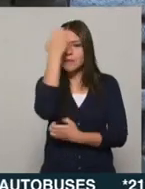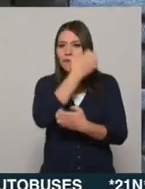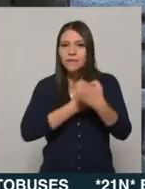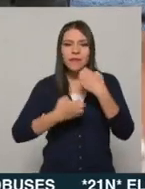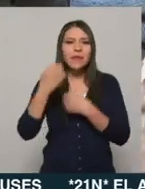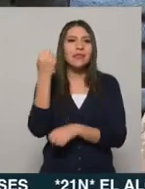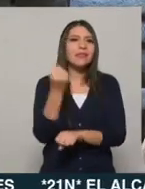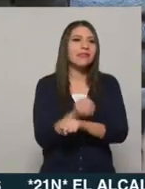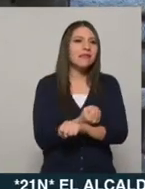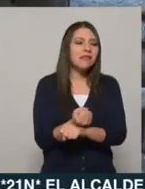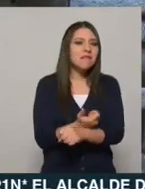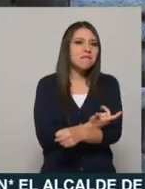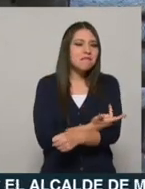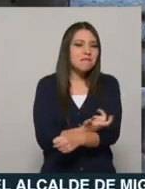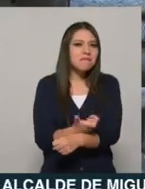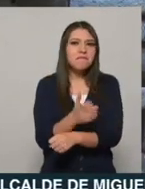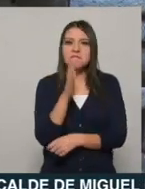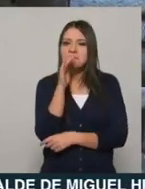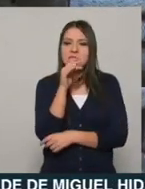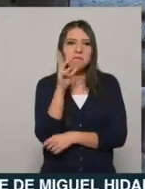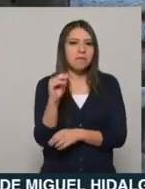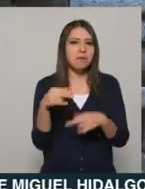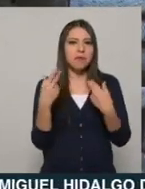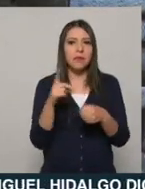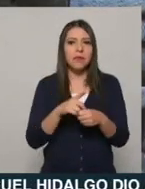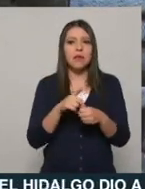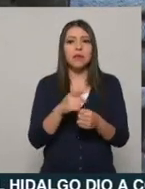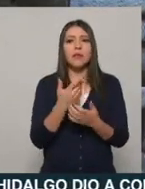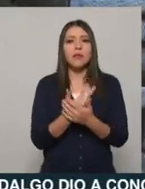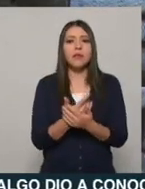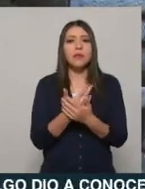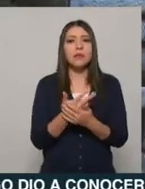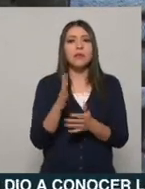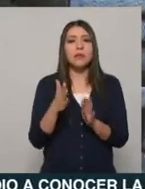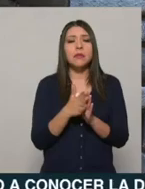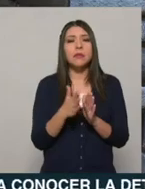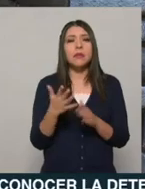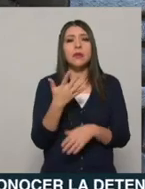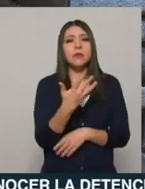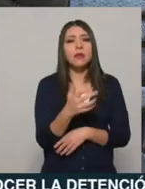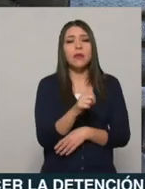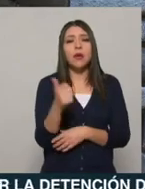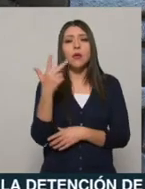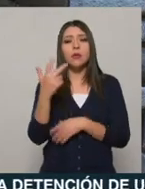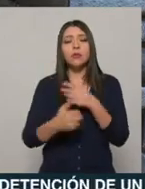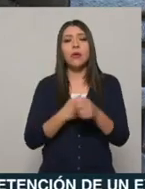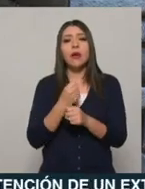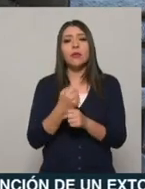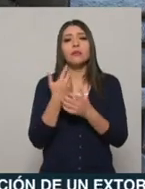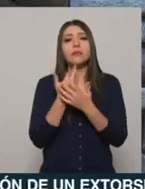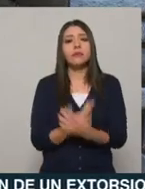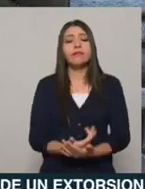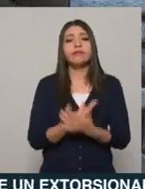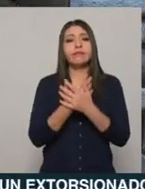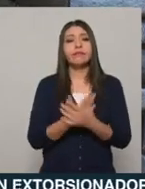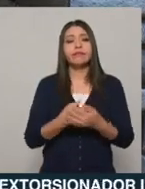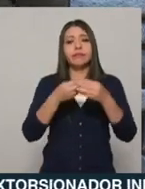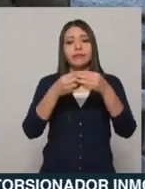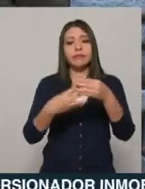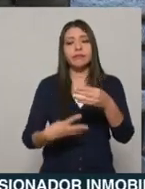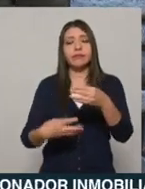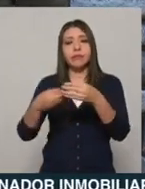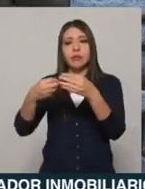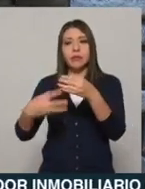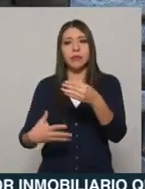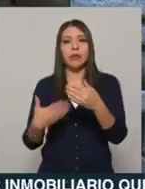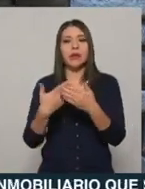¿qué hace? Pues que se van deteriorando y permanecen más de 5 a 8 años en esta lista de espera. Lo que nosotros tenemos es un algoritmo que desarrolla